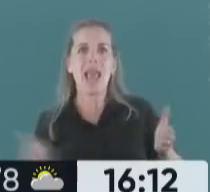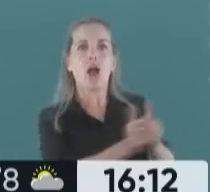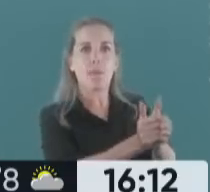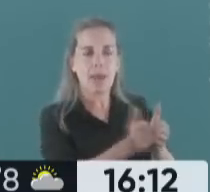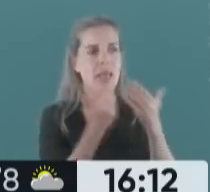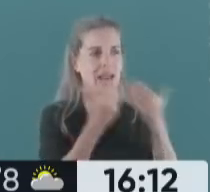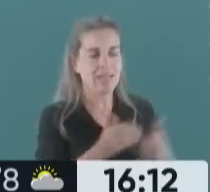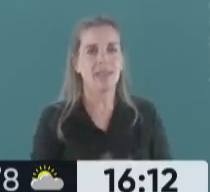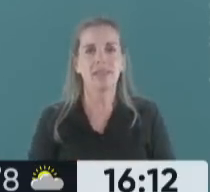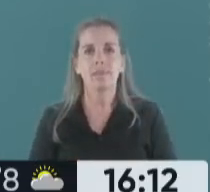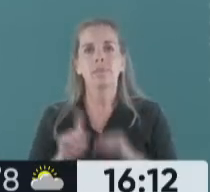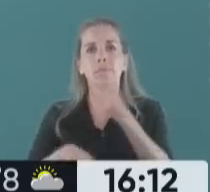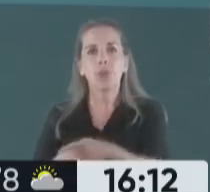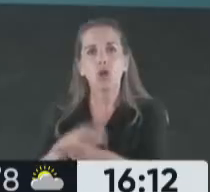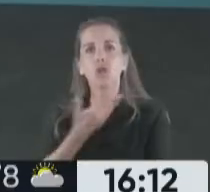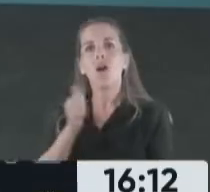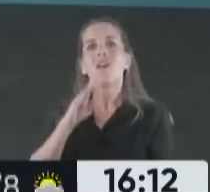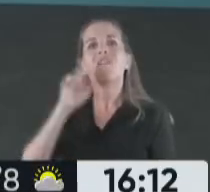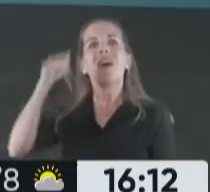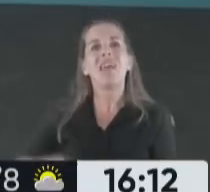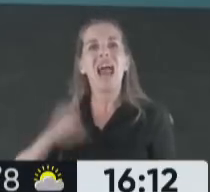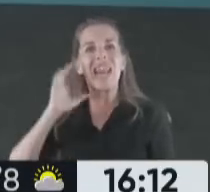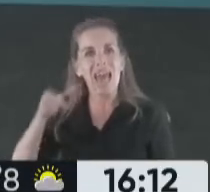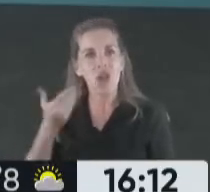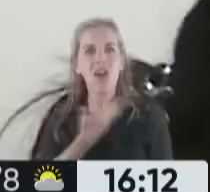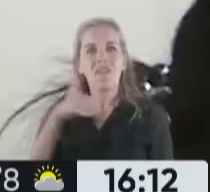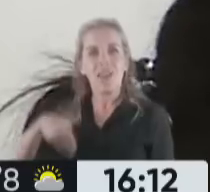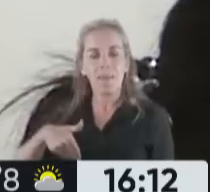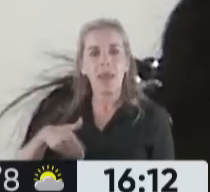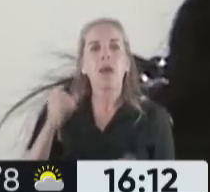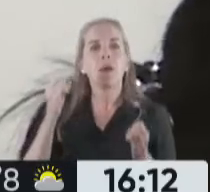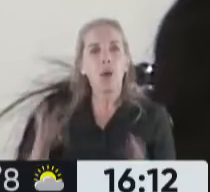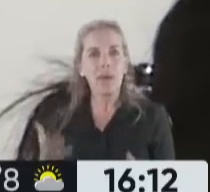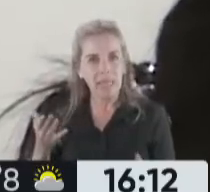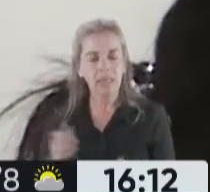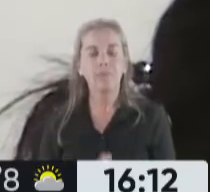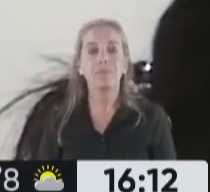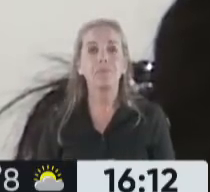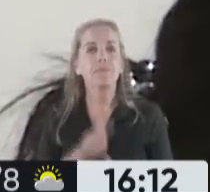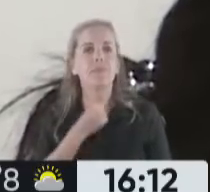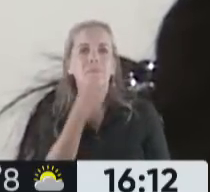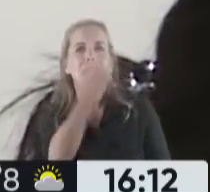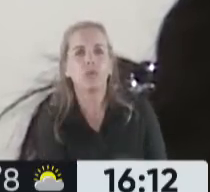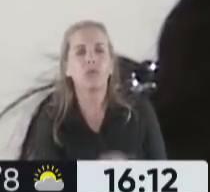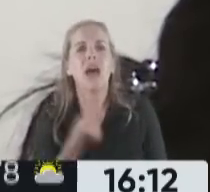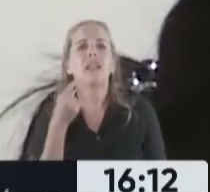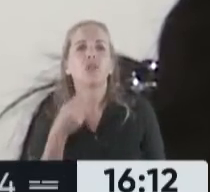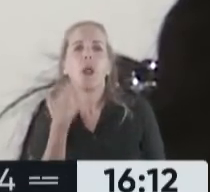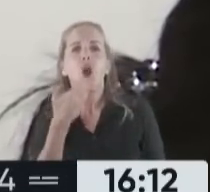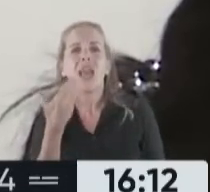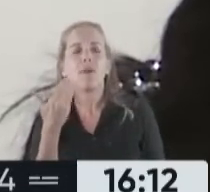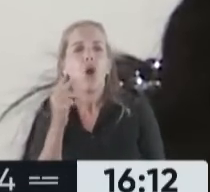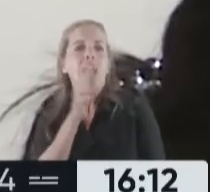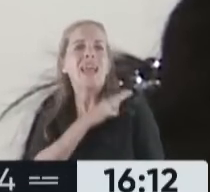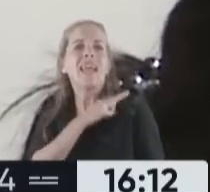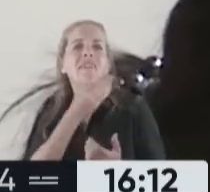gracias, Jonathan. Fabián Wollman, de FEME La Patriada. Fabián. ¿Qué tal, Gabriela? ¿Cómo estás? Bueno, consultarte por las declaraciones que se conocieron del jefe de